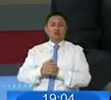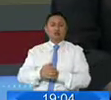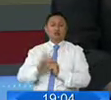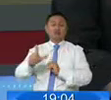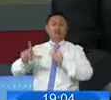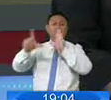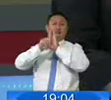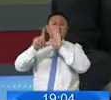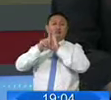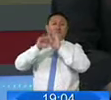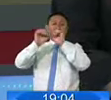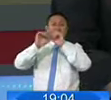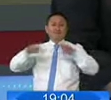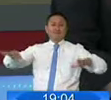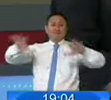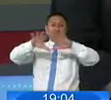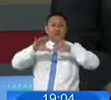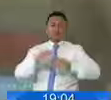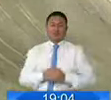políticas supranacionales.